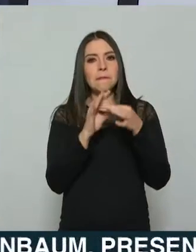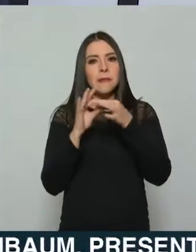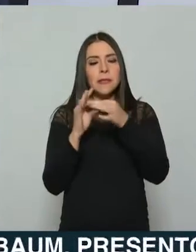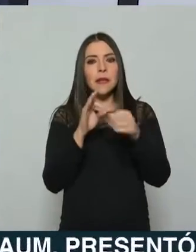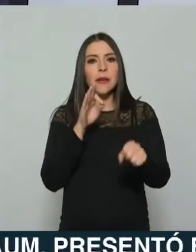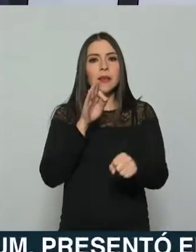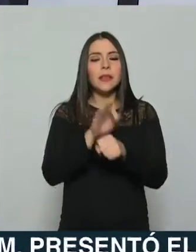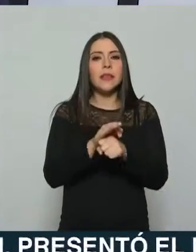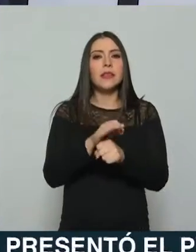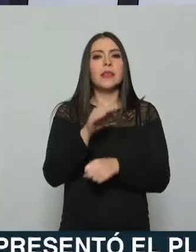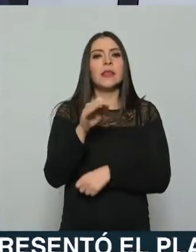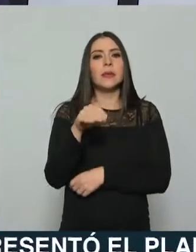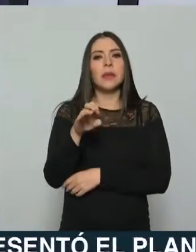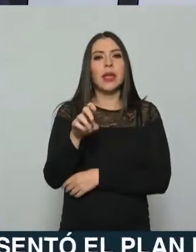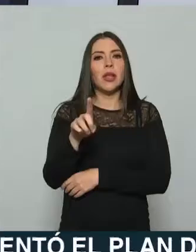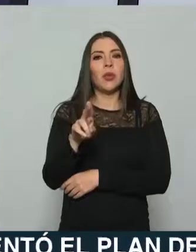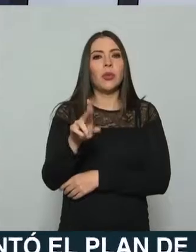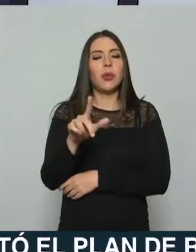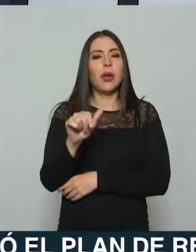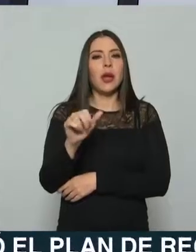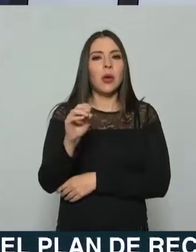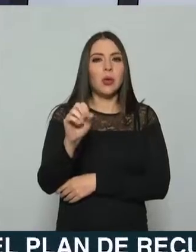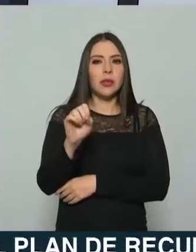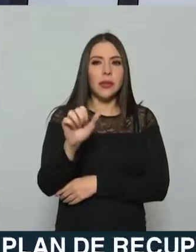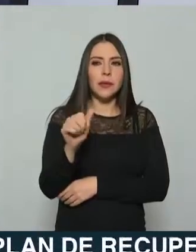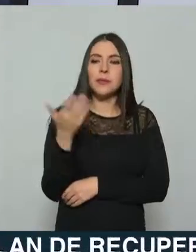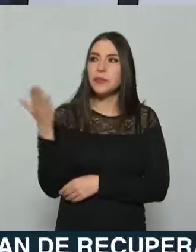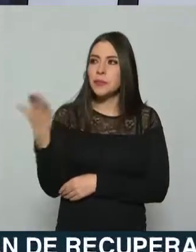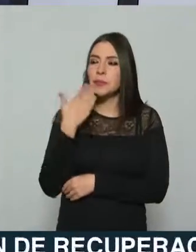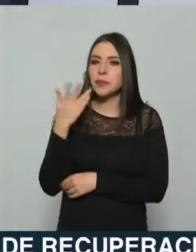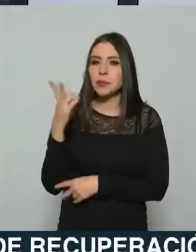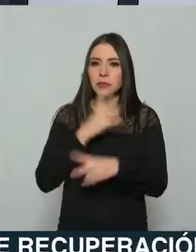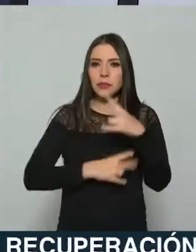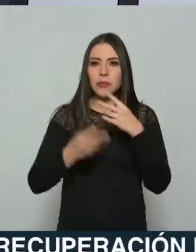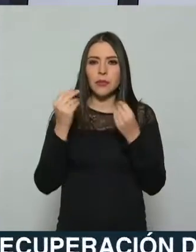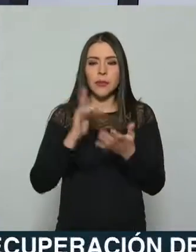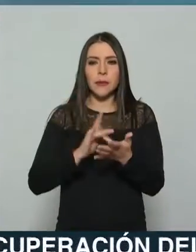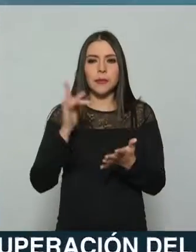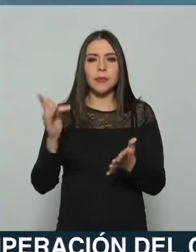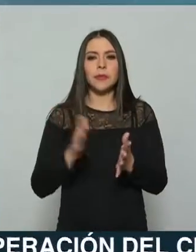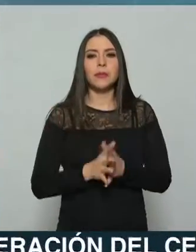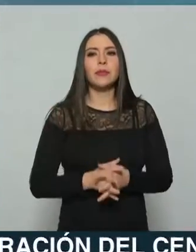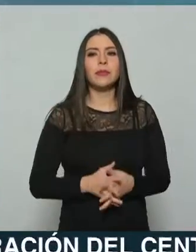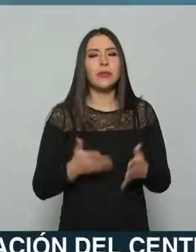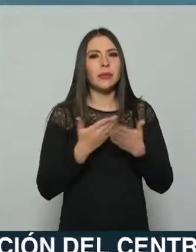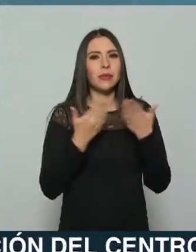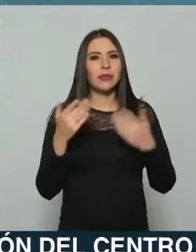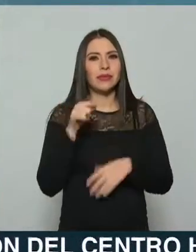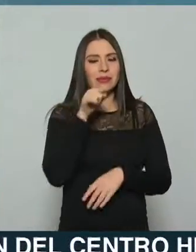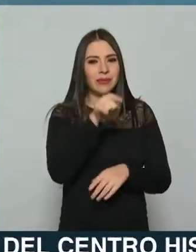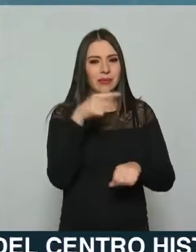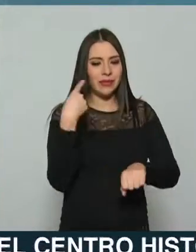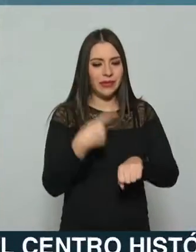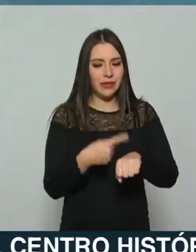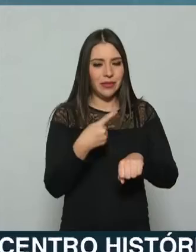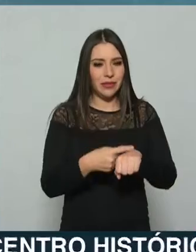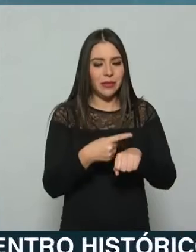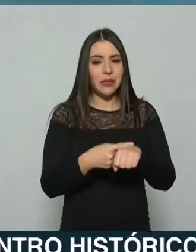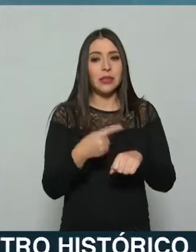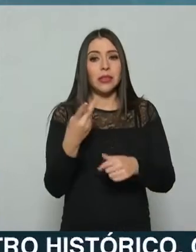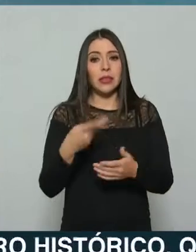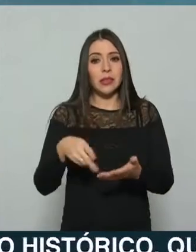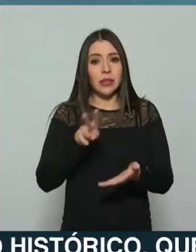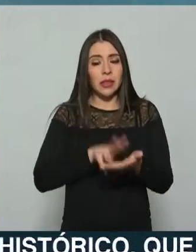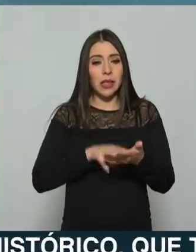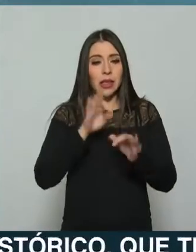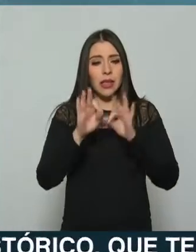Francisco Cázares Cordina, bienvenida, muchísimas gracias. Gracias a ti. Pues el tema respecto a esta enfermedad, además de su tratamiento, es que sea